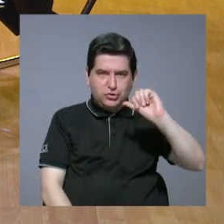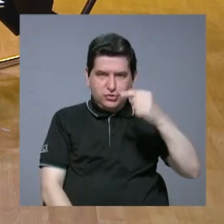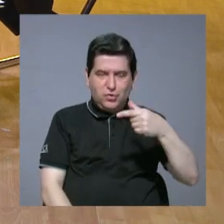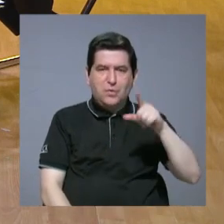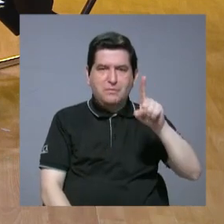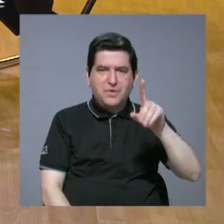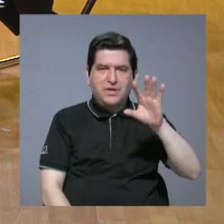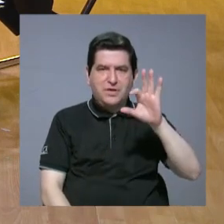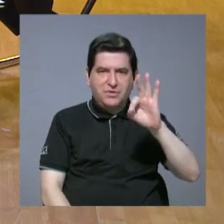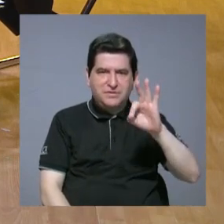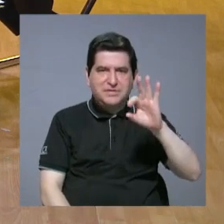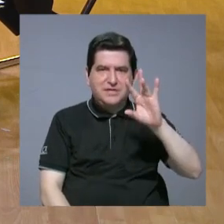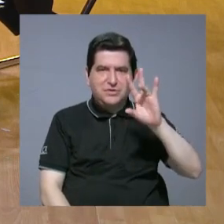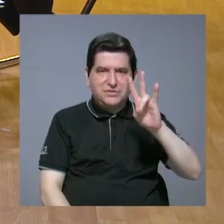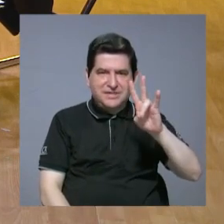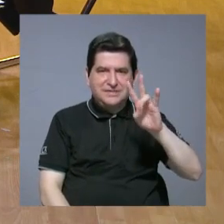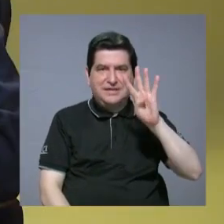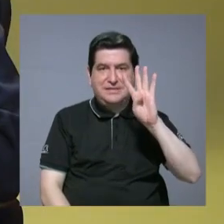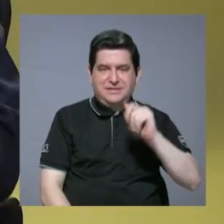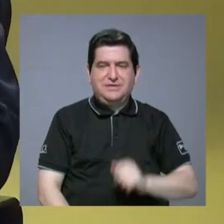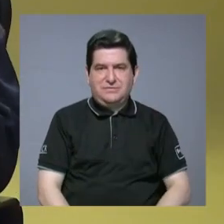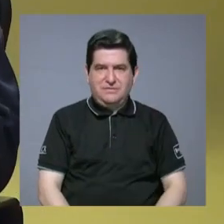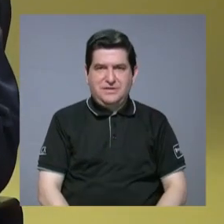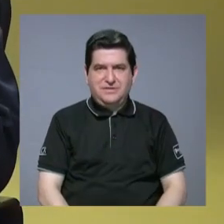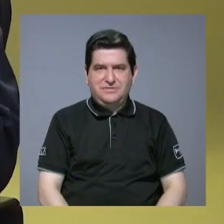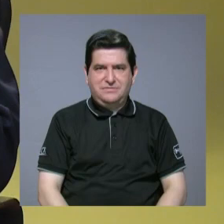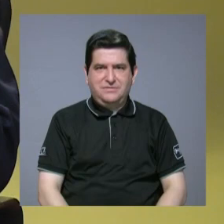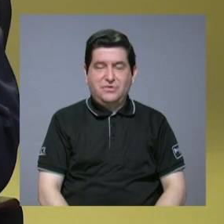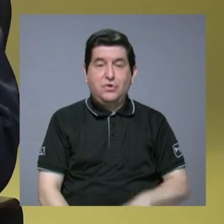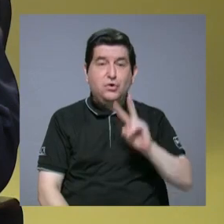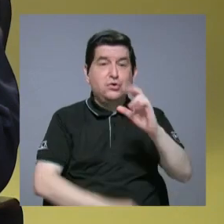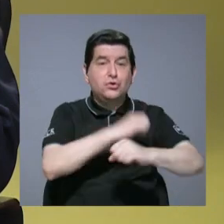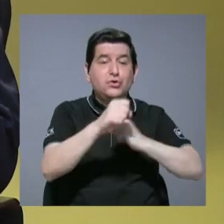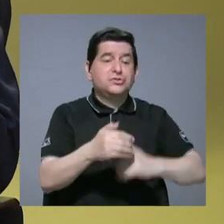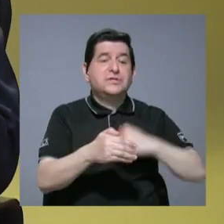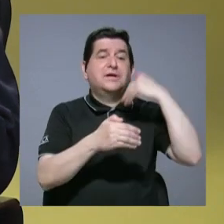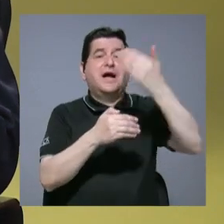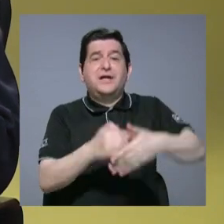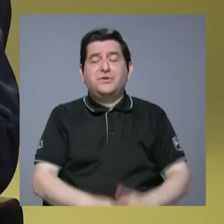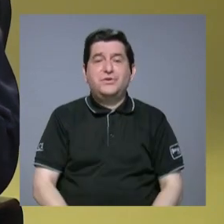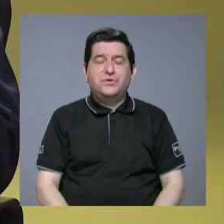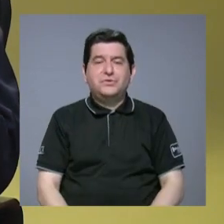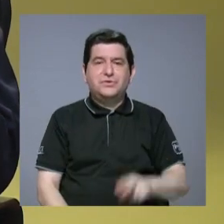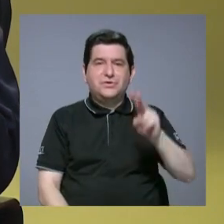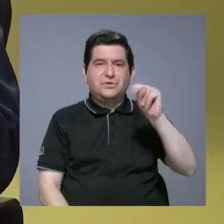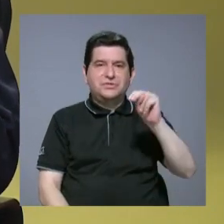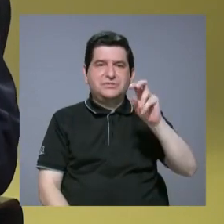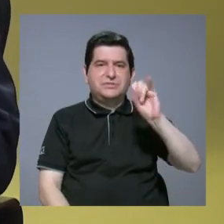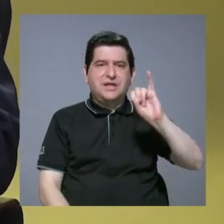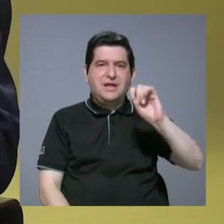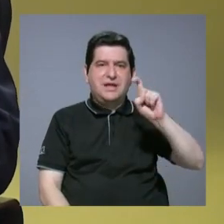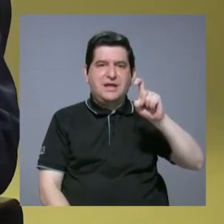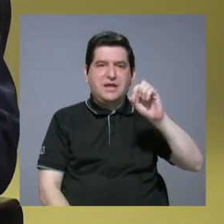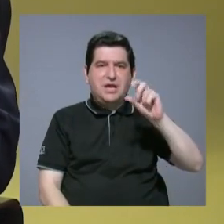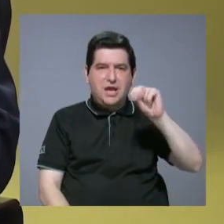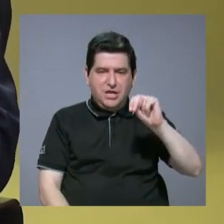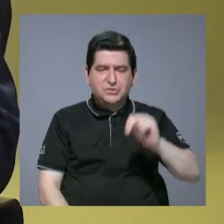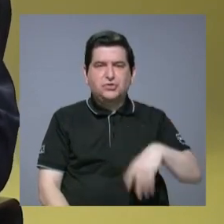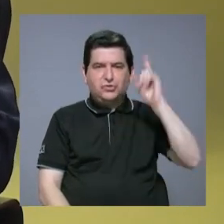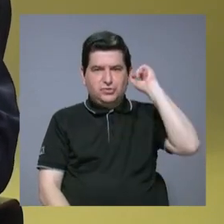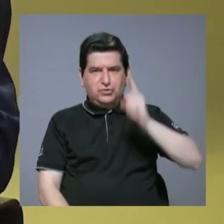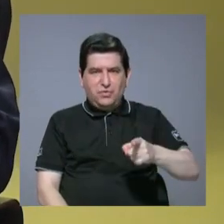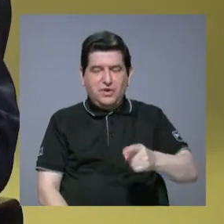de 1974, o sea, apenas 2 años después, Nixon se viera obligado